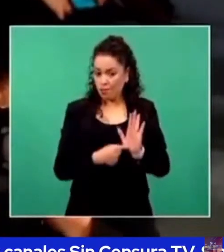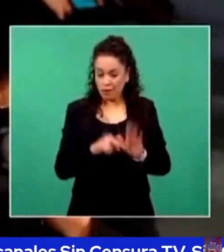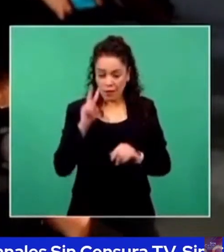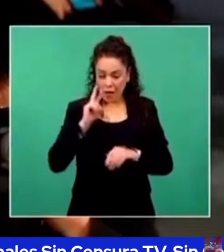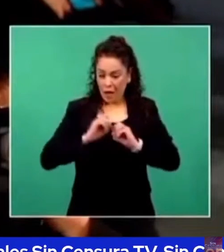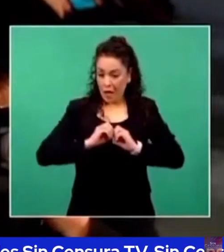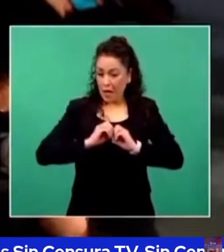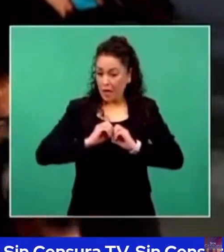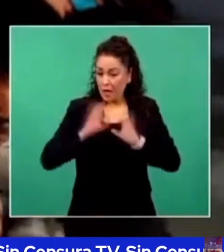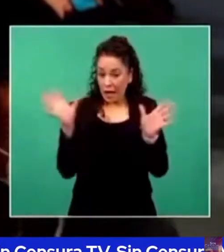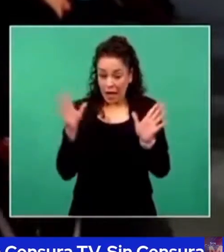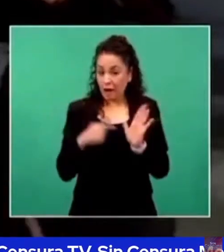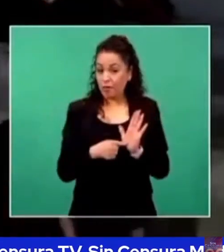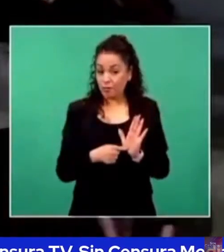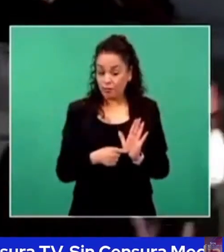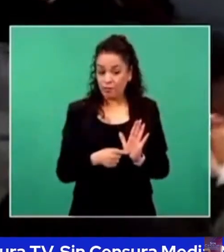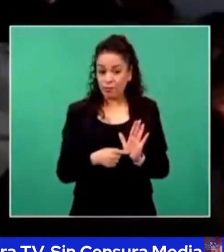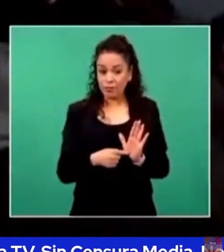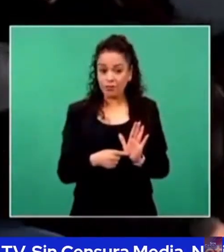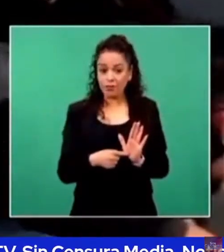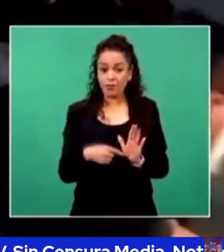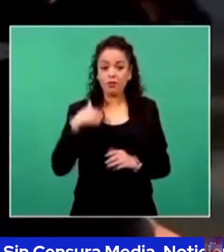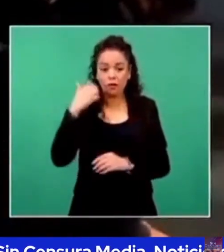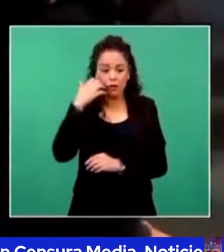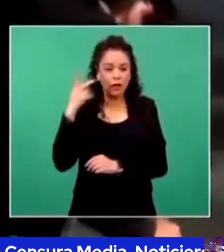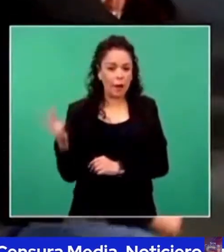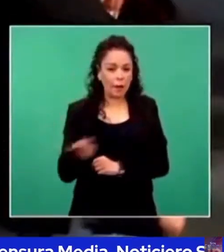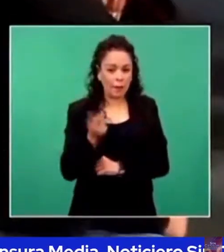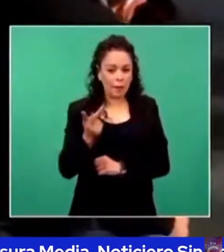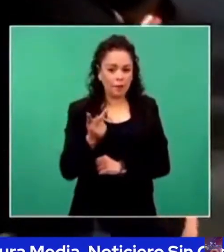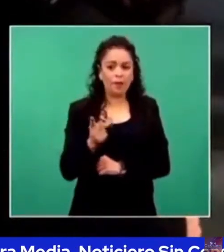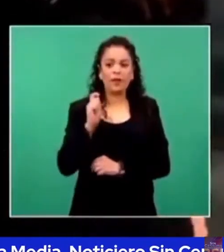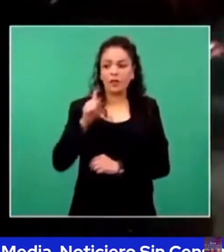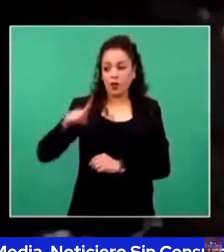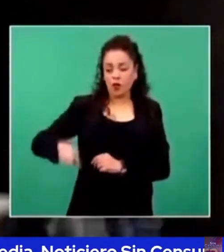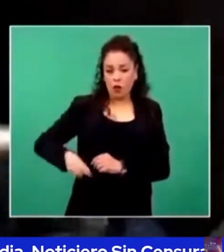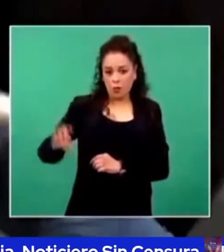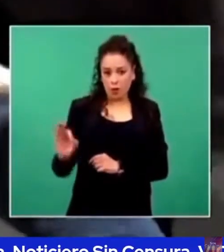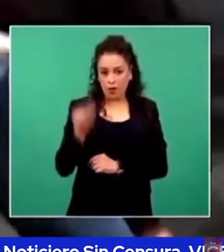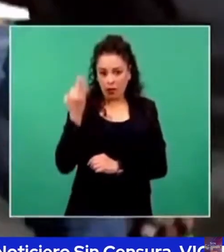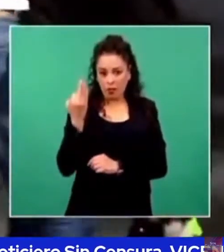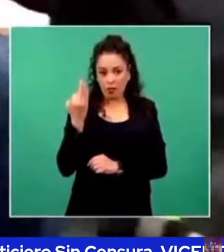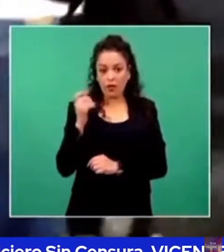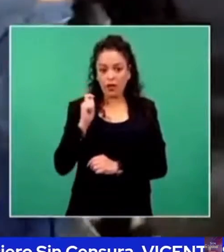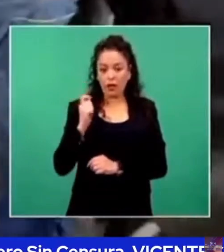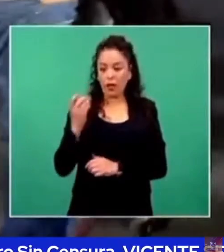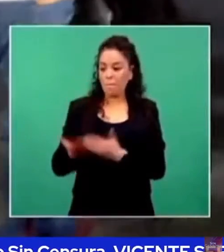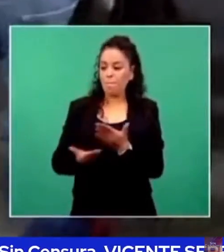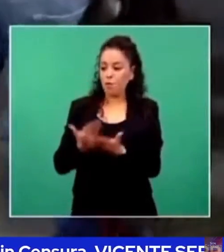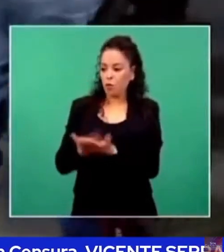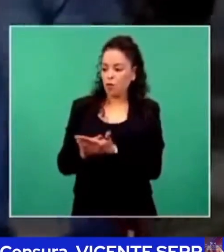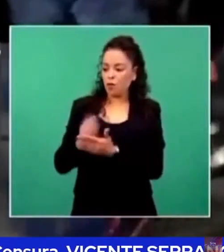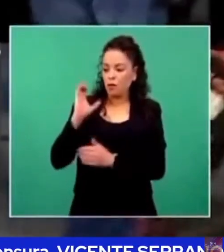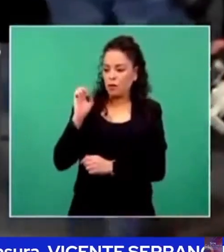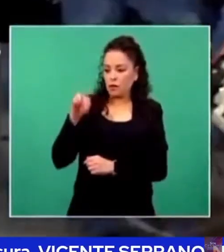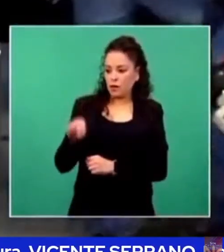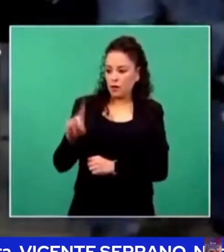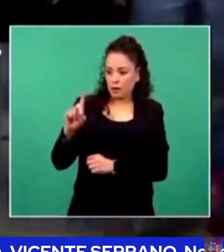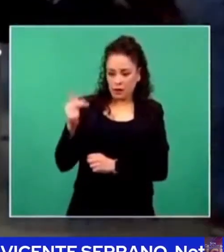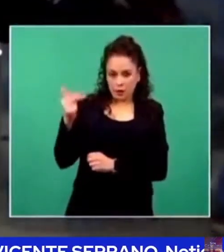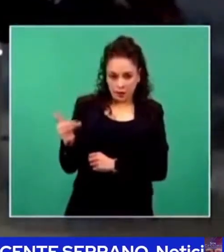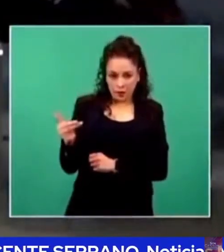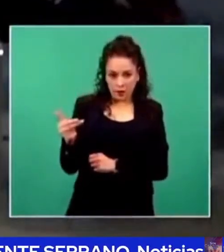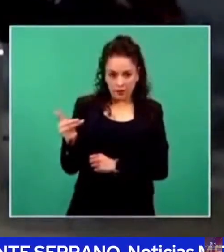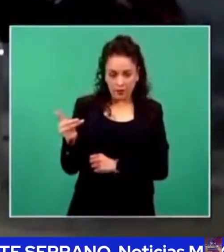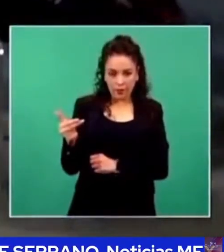las evidencias. Y la pregunta era que si se consideraría desde el gobierno federal proponerle a la Comisión Nacional de los Derechos Humanos